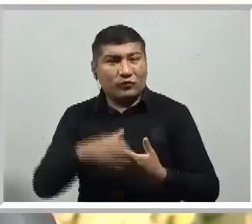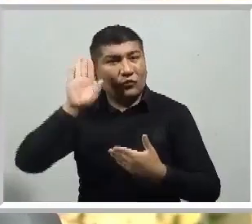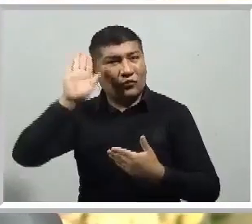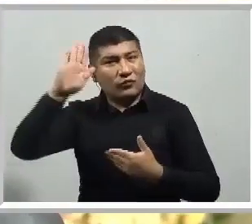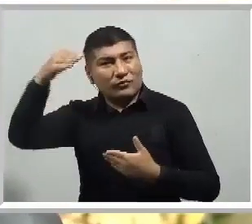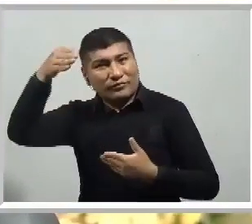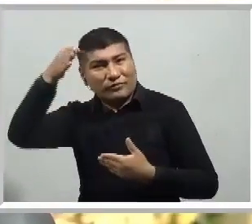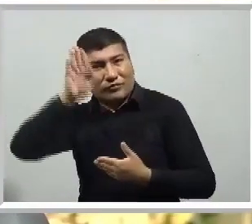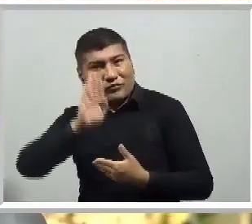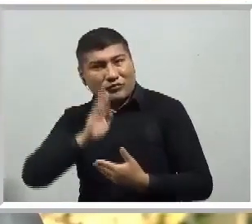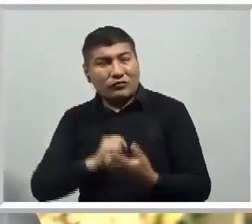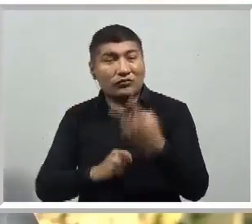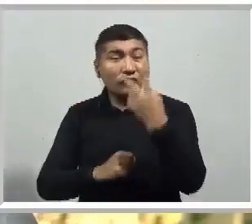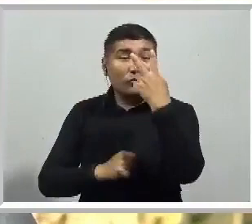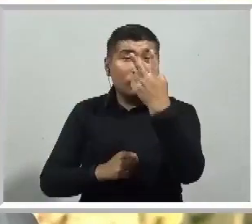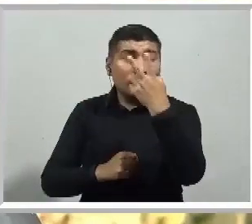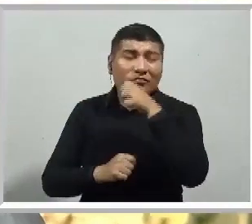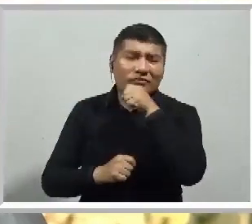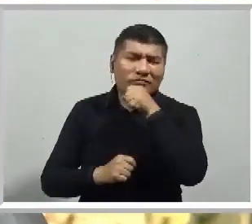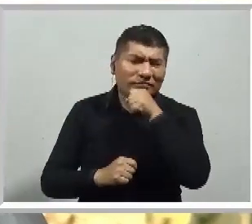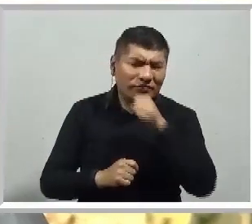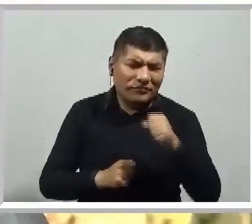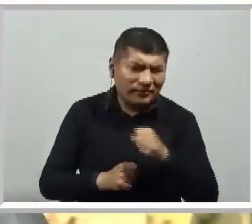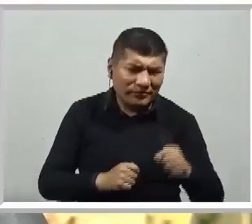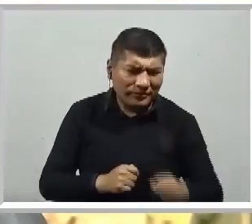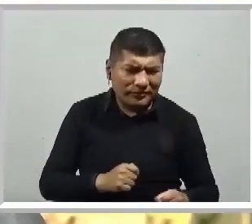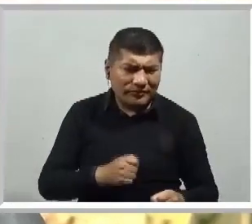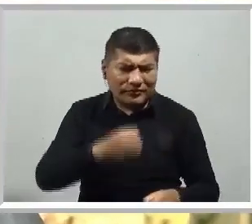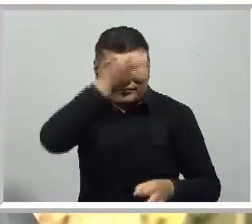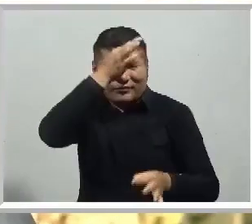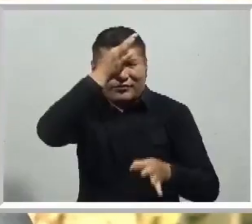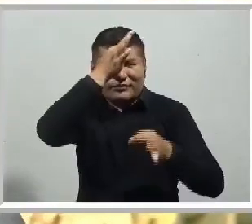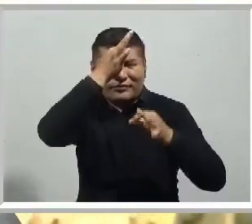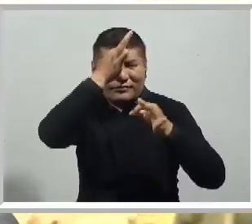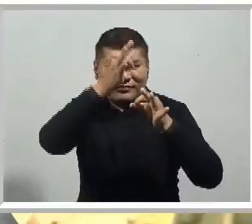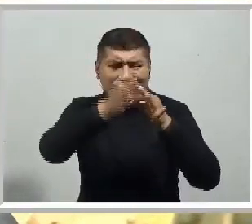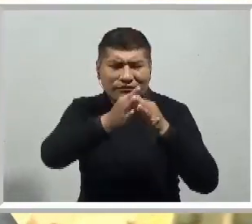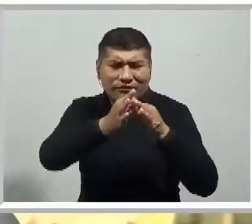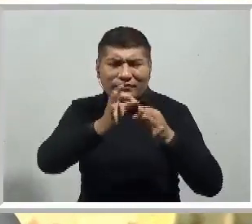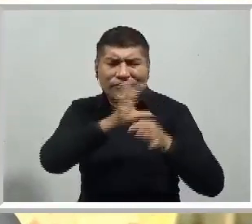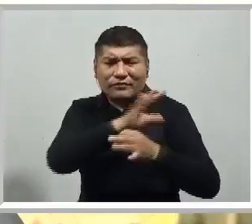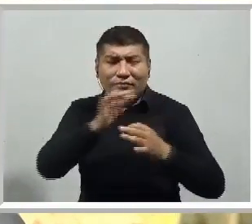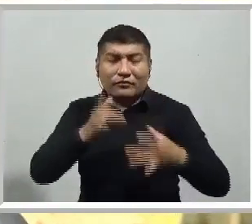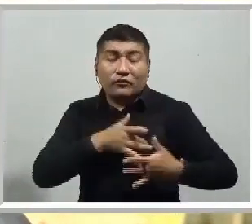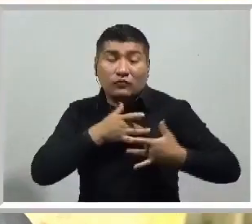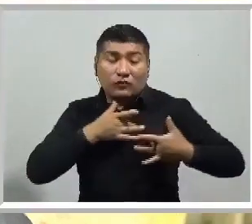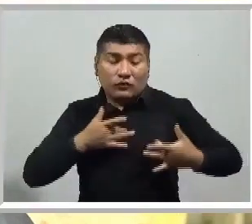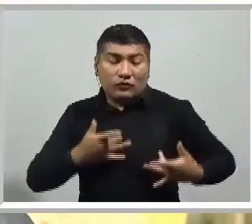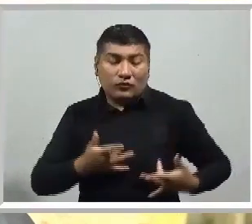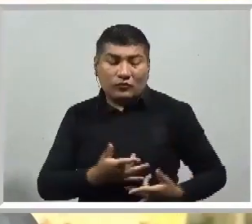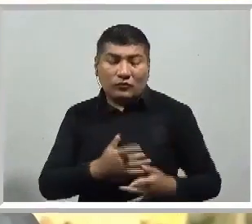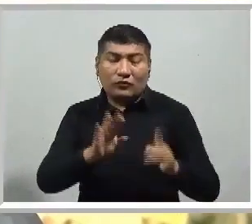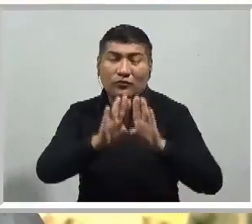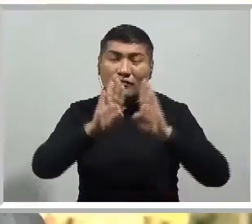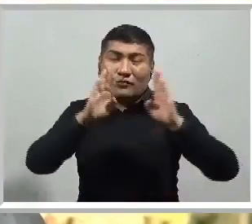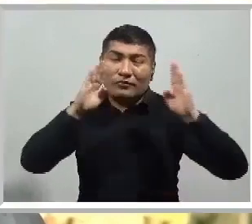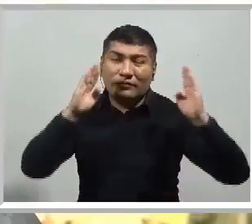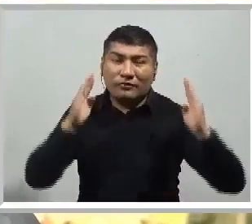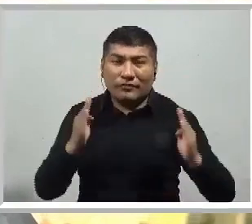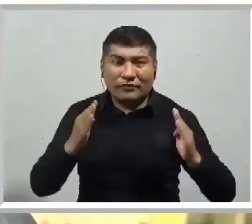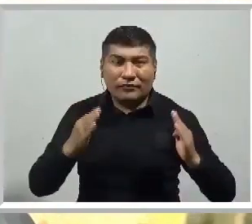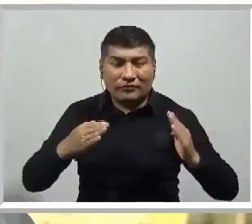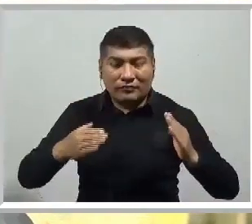dos ancianos de fe sencilla y de corazón abierto que han vivido su larga